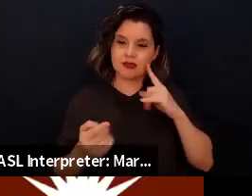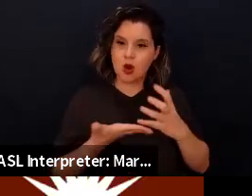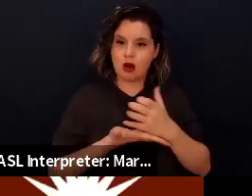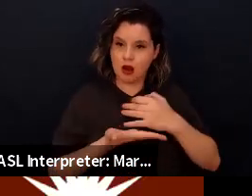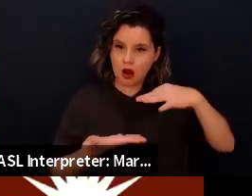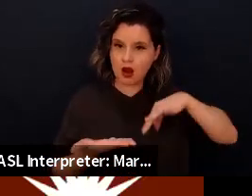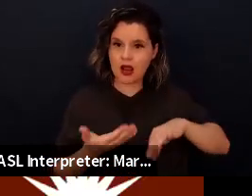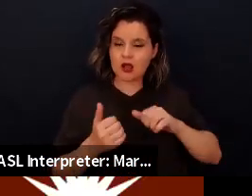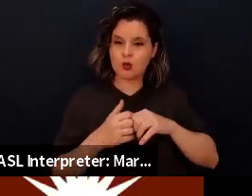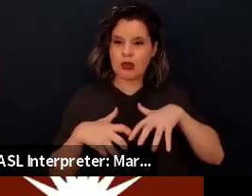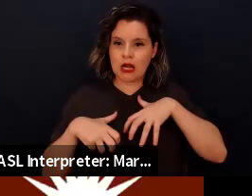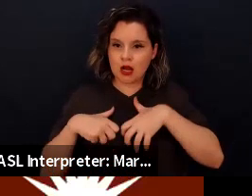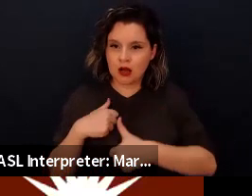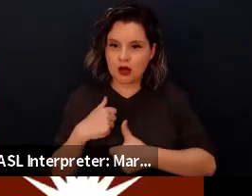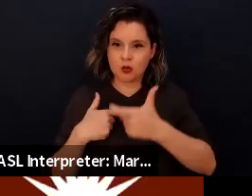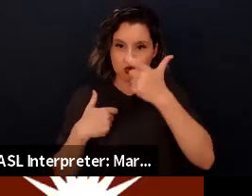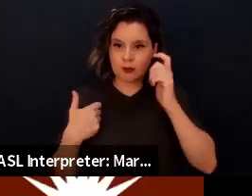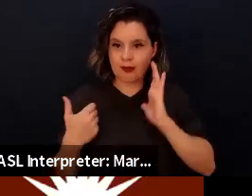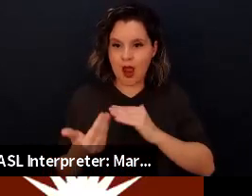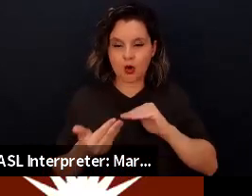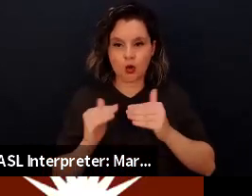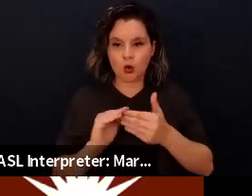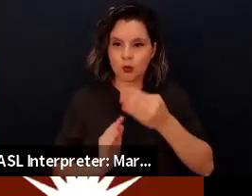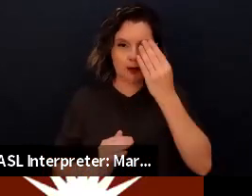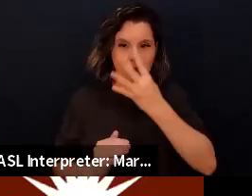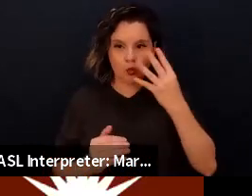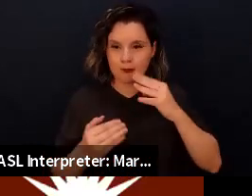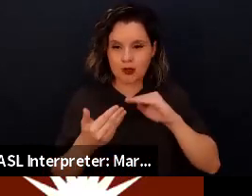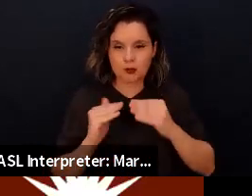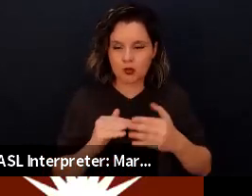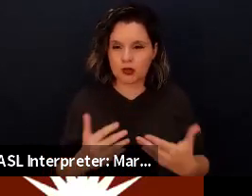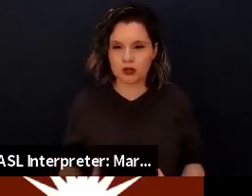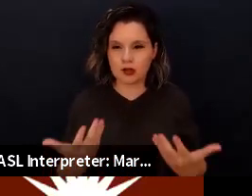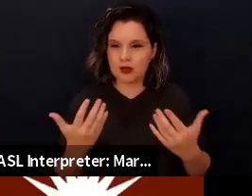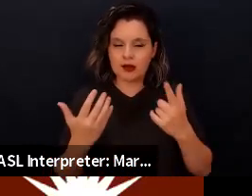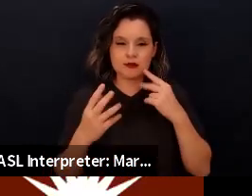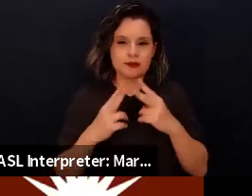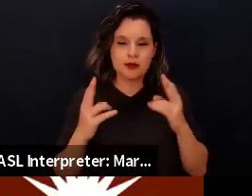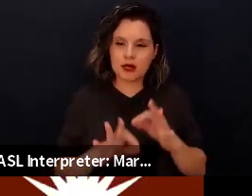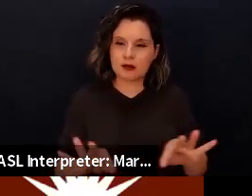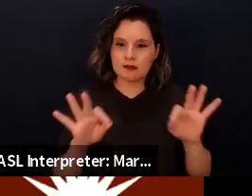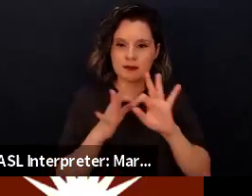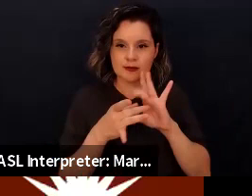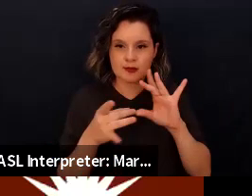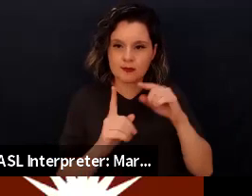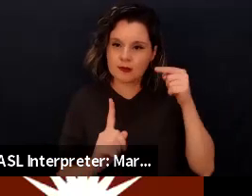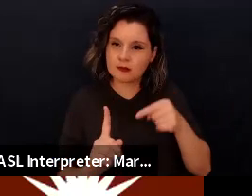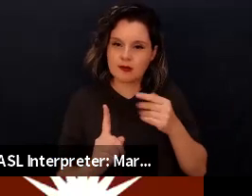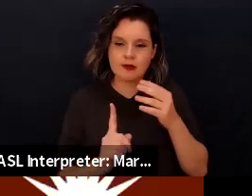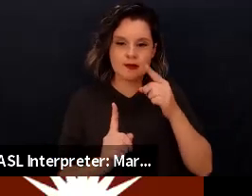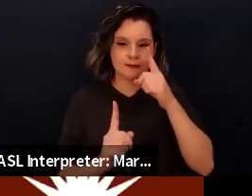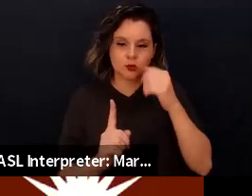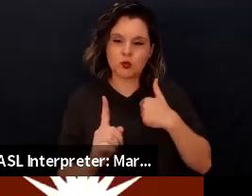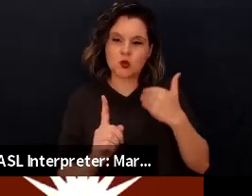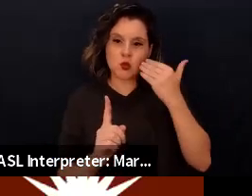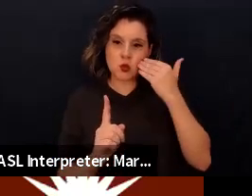el dolor, el trauma de nuestra comunidad inmigrante. Entonces, es bien importante mencionar esto porque sabemos